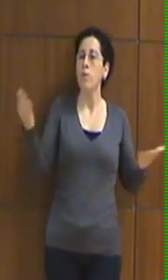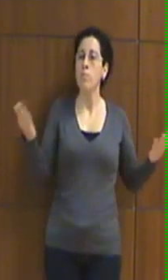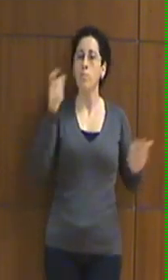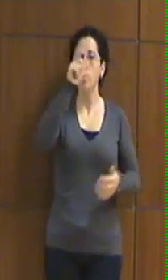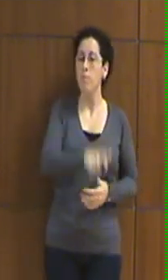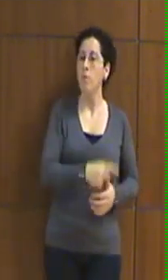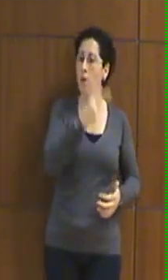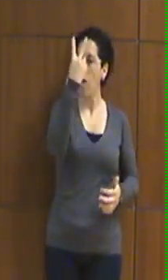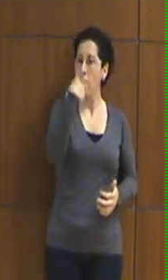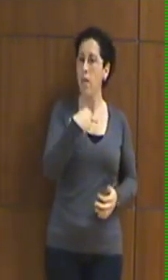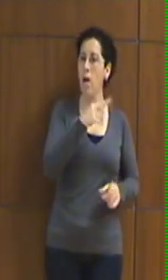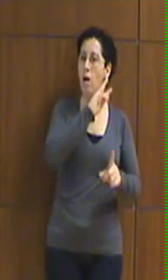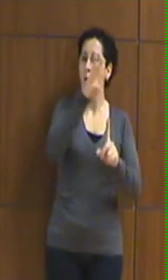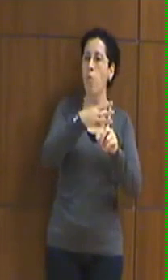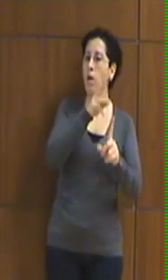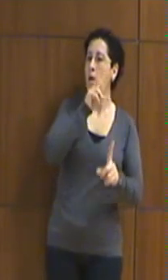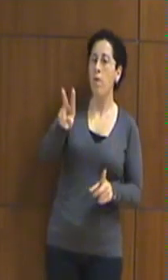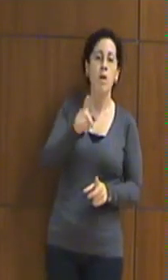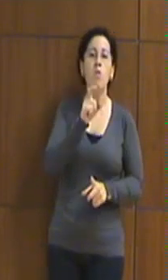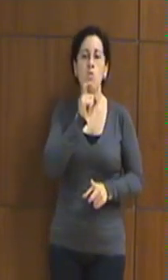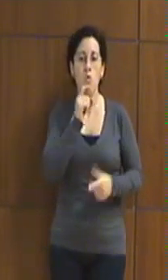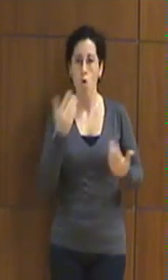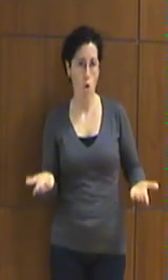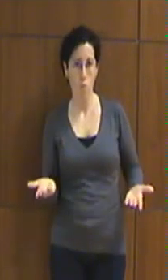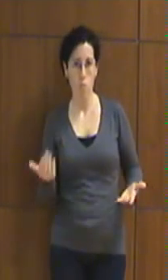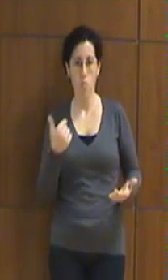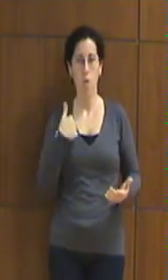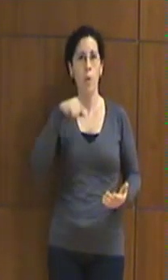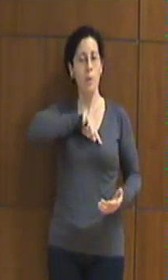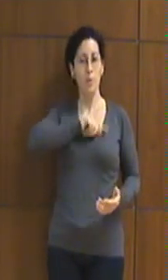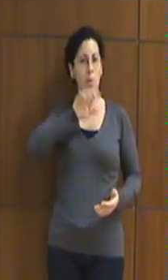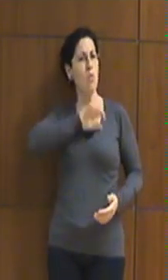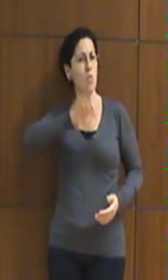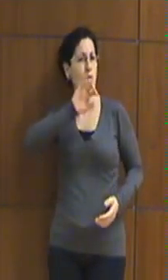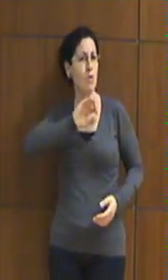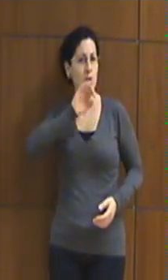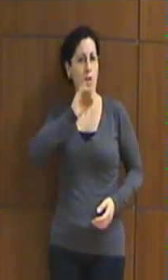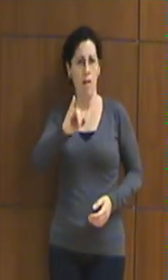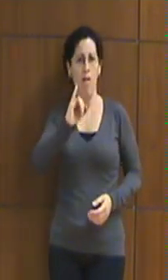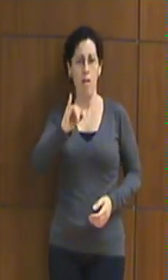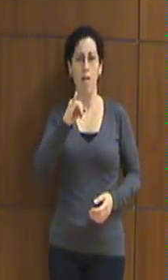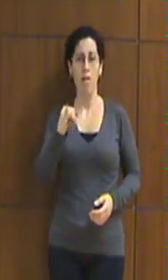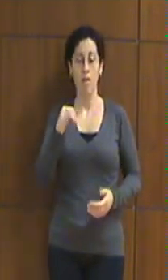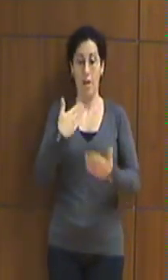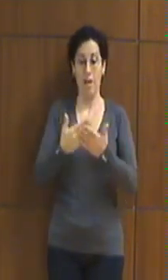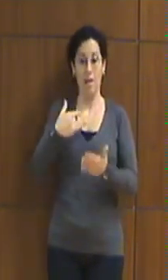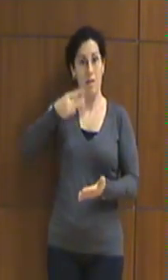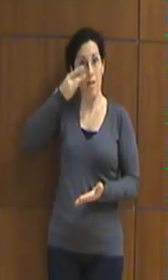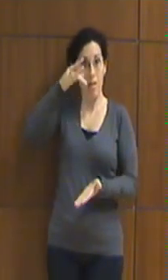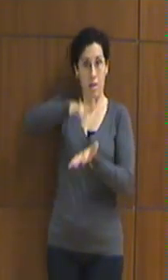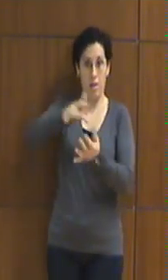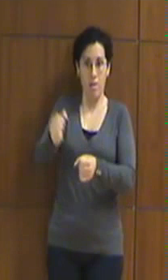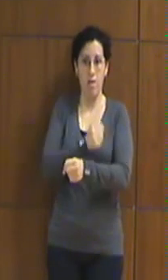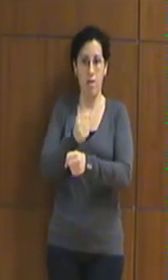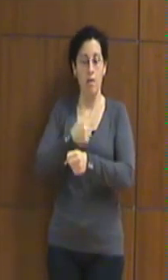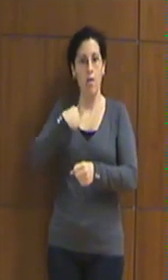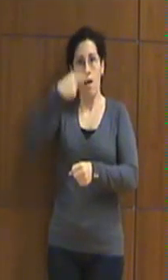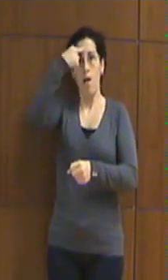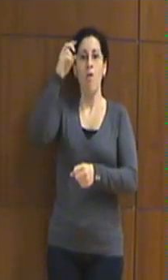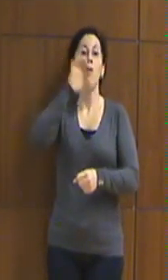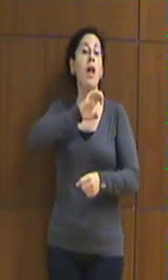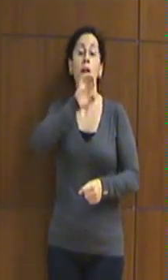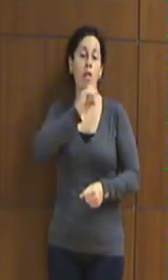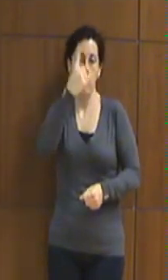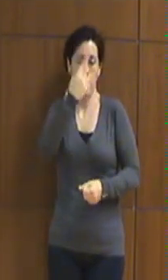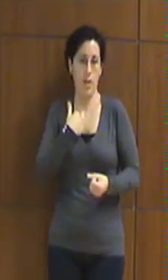ciega cómo ve una página web, ¿no? O sea, me resultaba curioso, ¿no? Incluso, pues ya cuando estaba trabajando, otra de las anécdotas fue